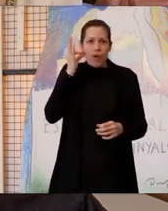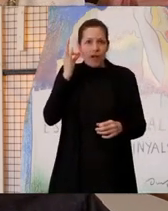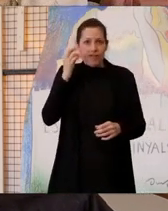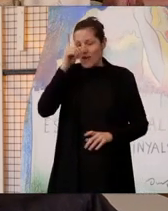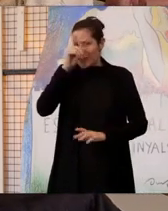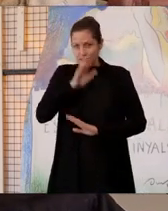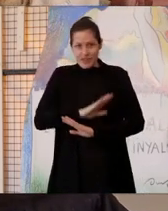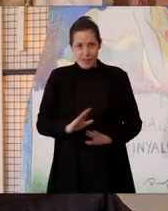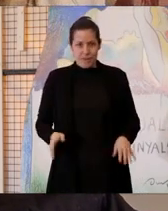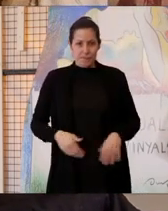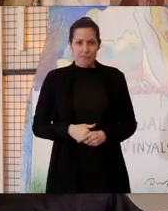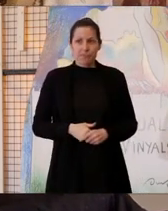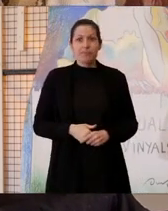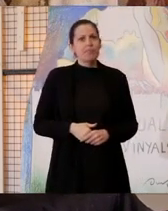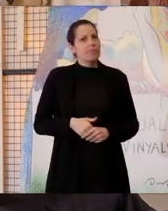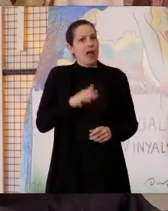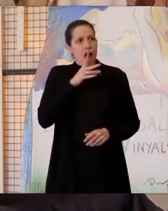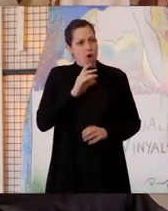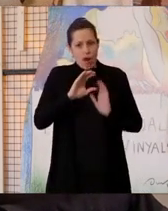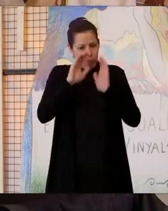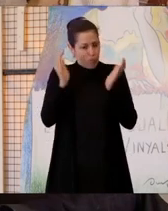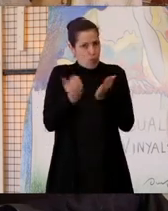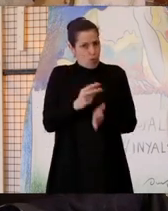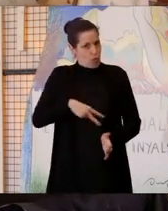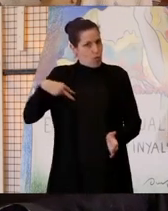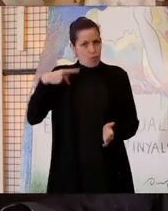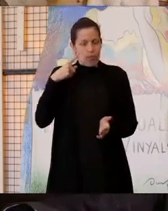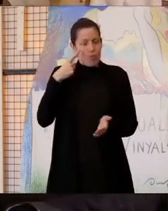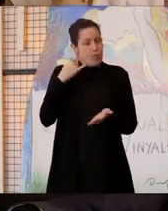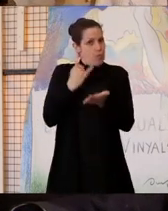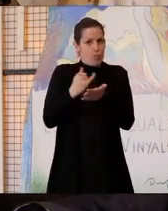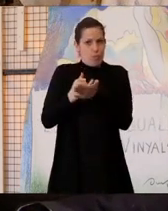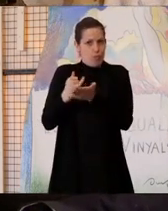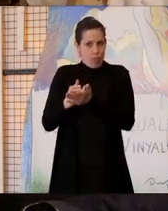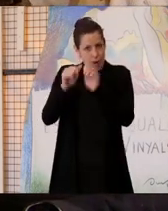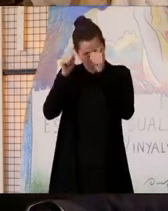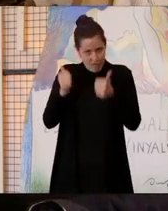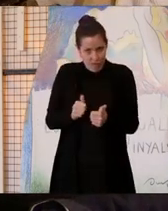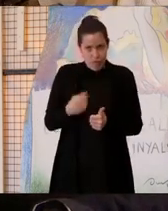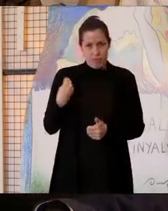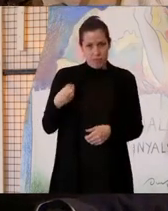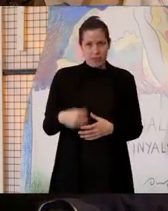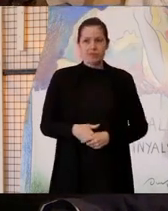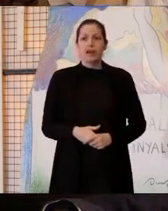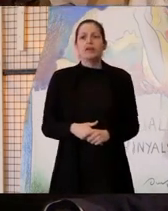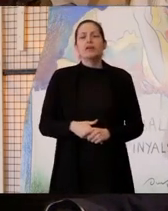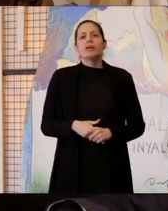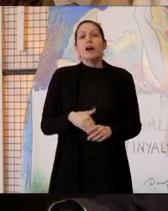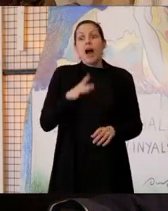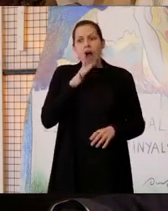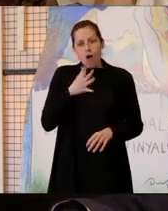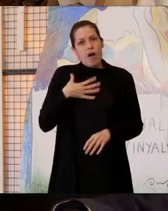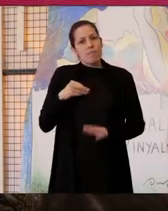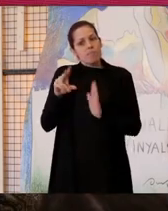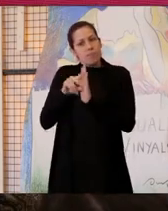ha generalizado por el mundo si veis ahora orquestas pues el 40% que tocan los instrumentos Son son